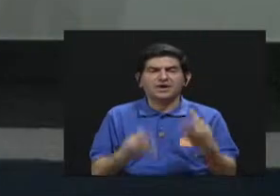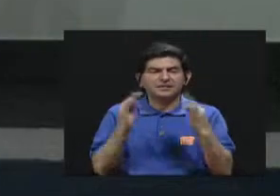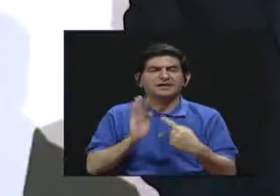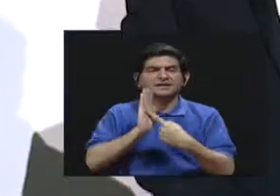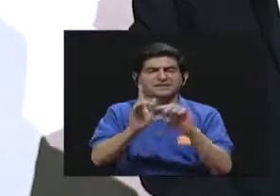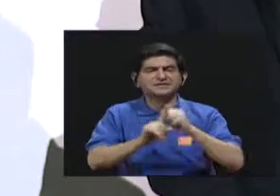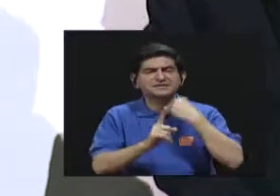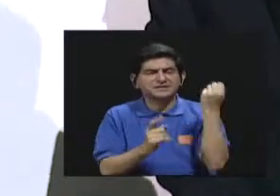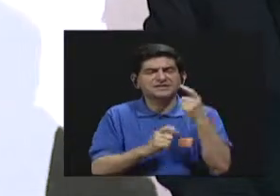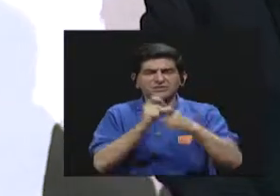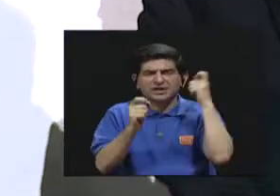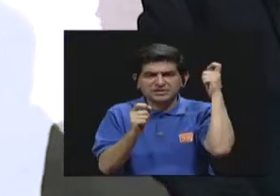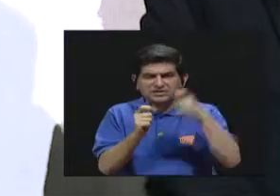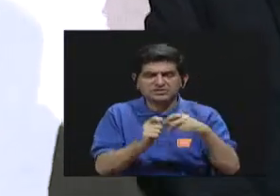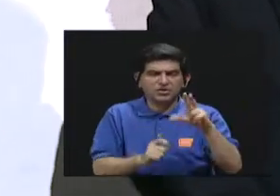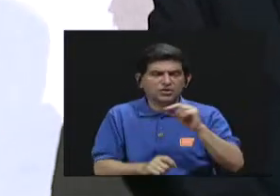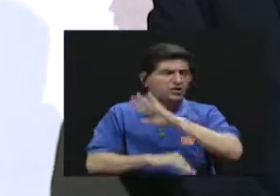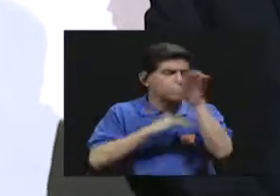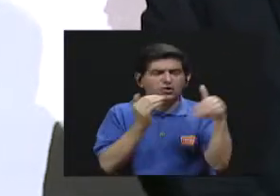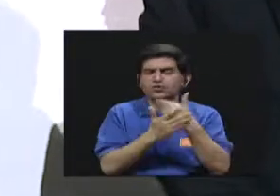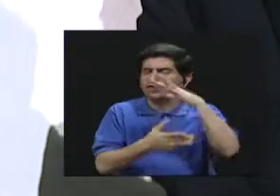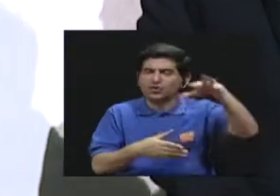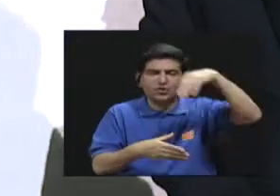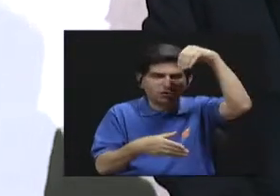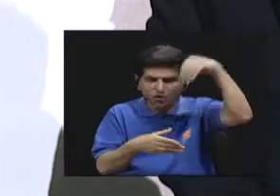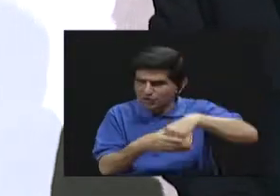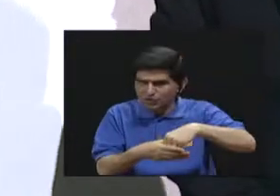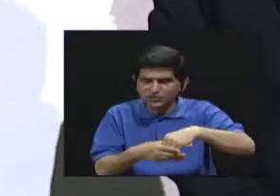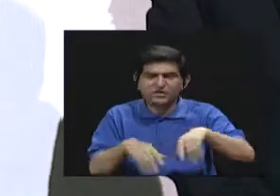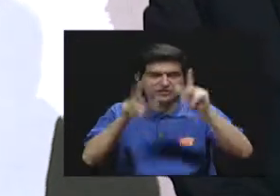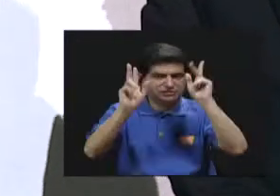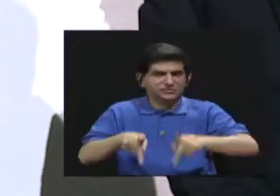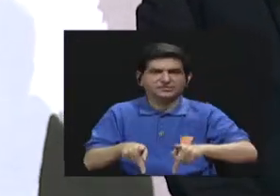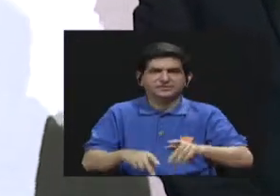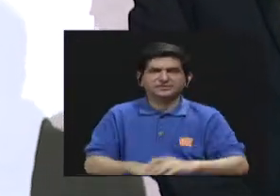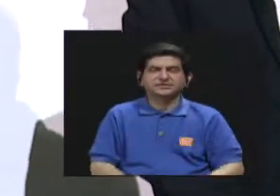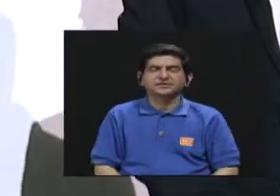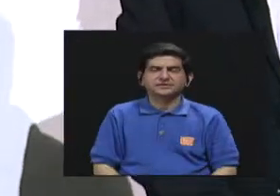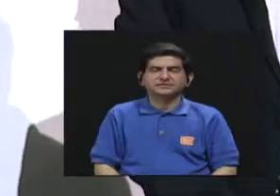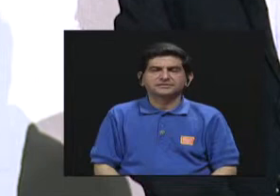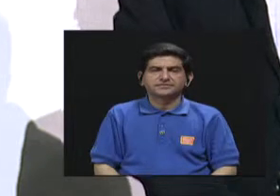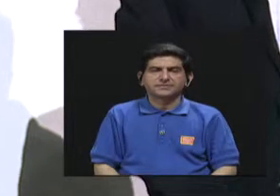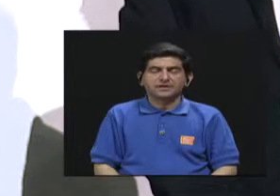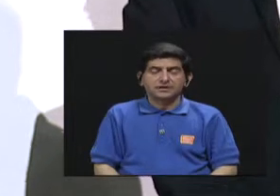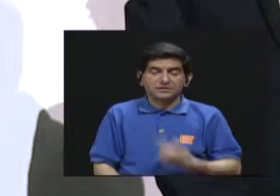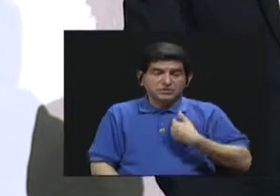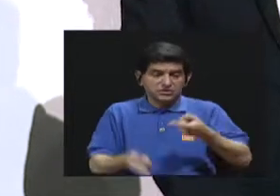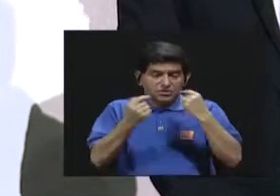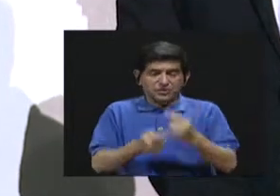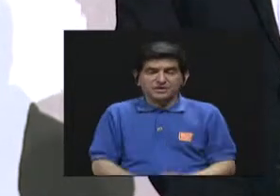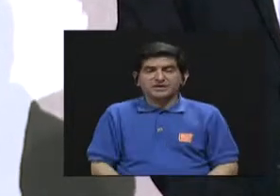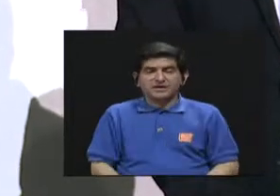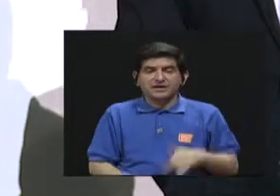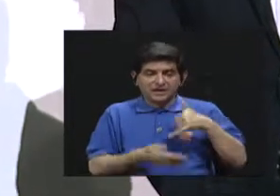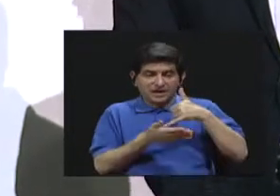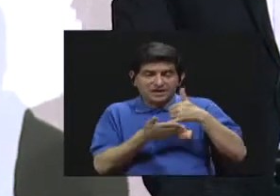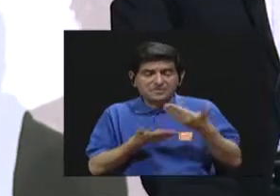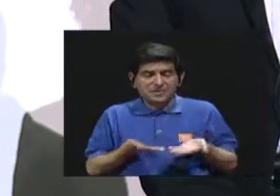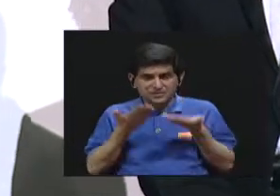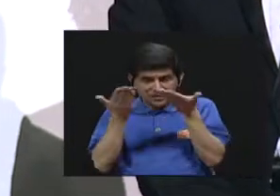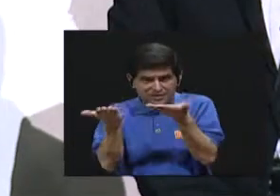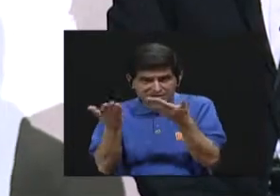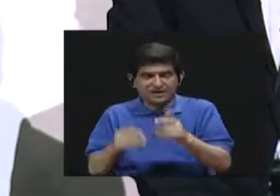situaciones específicas y no tanto todo el contexto de del personaje, ¿verdad? Pueden venir a recoger el premio, se lo haremos llegar, pero